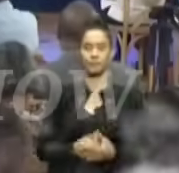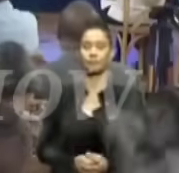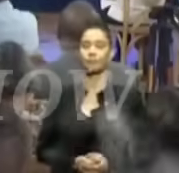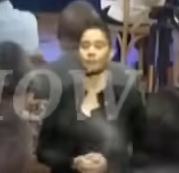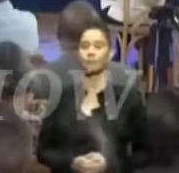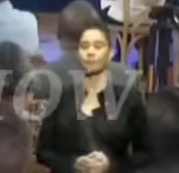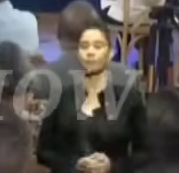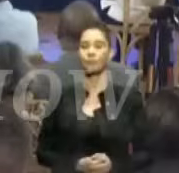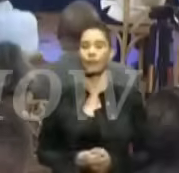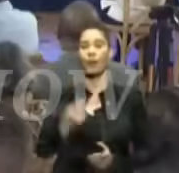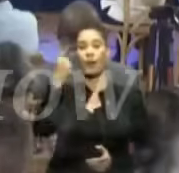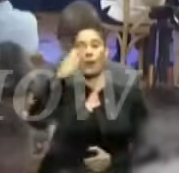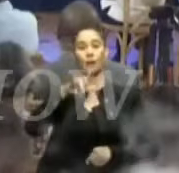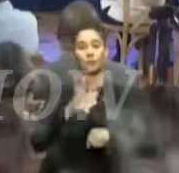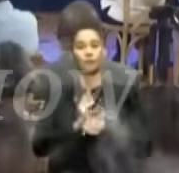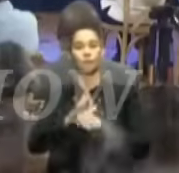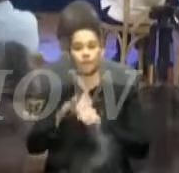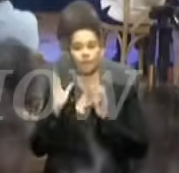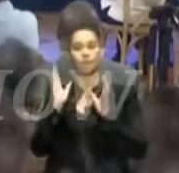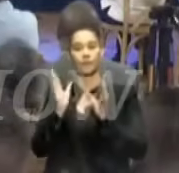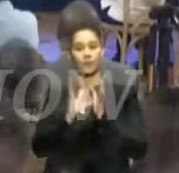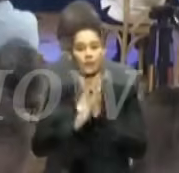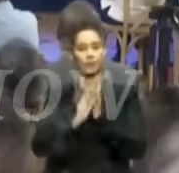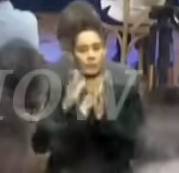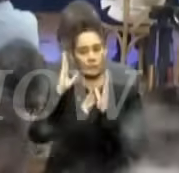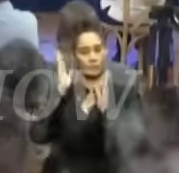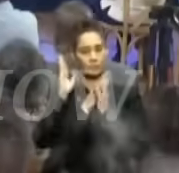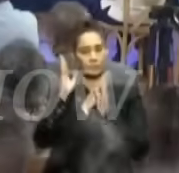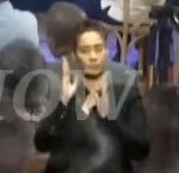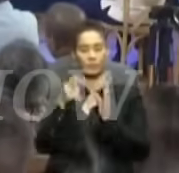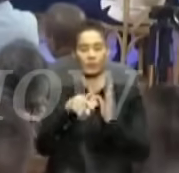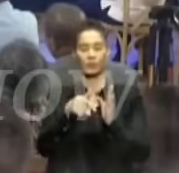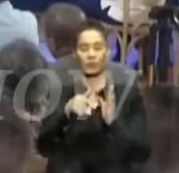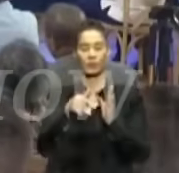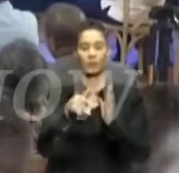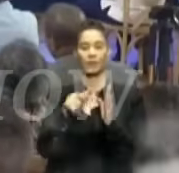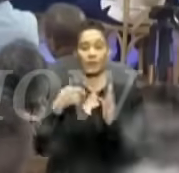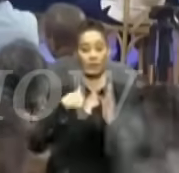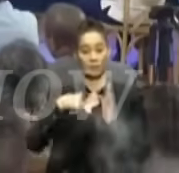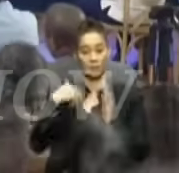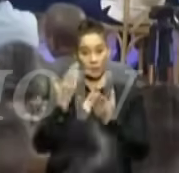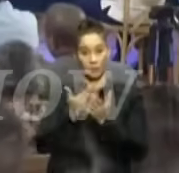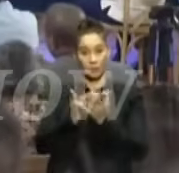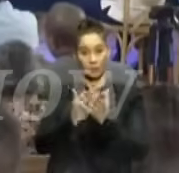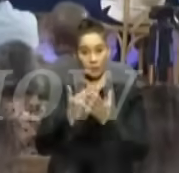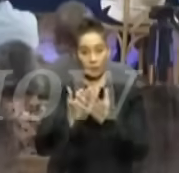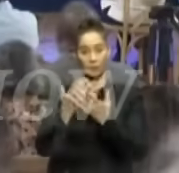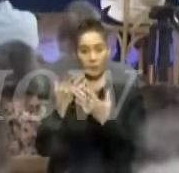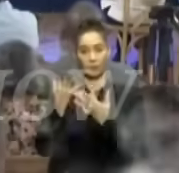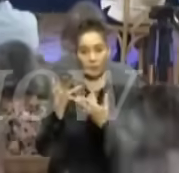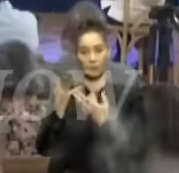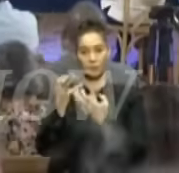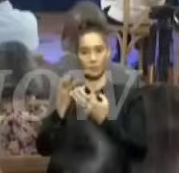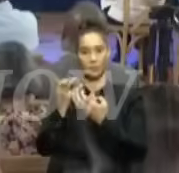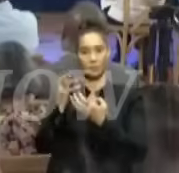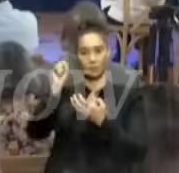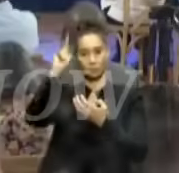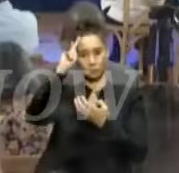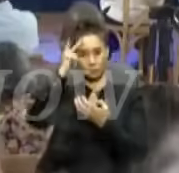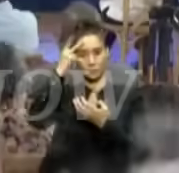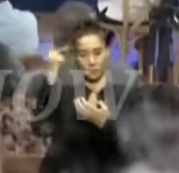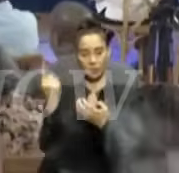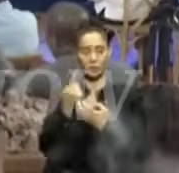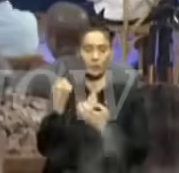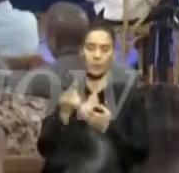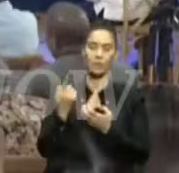quiero llamar la atención sobre esto desde que yo estoy en aspiraciones políticas y cada vez que